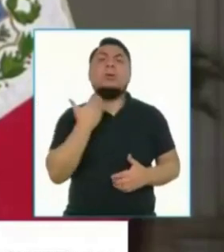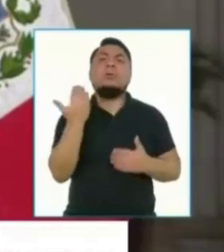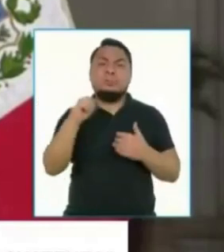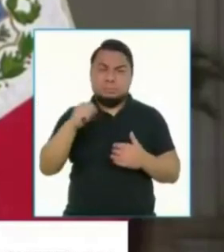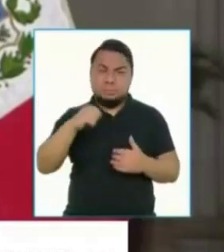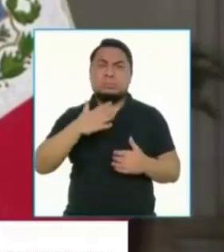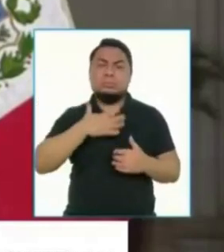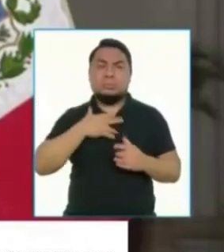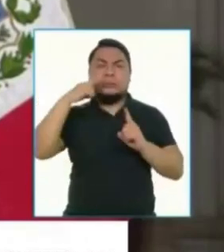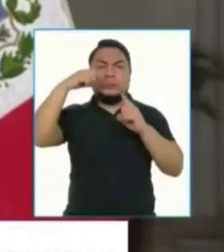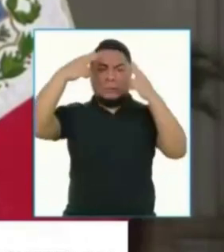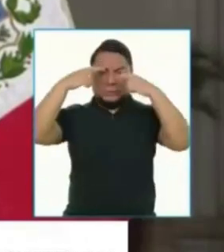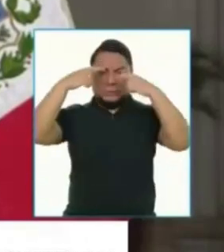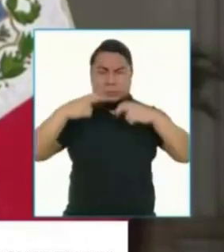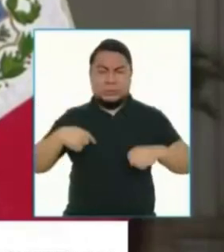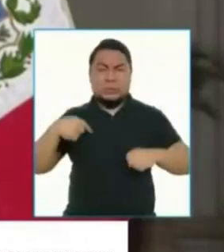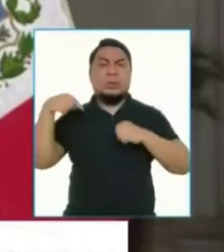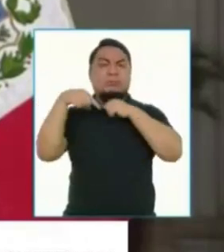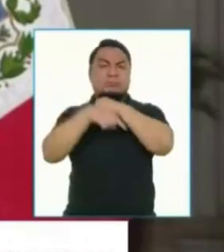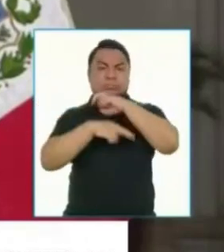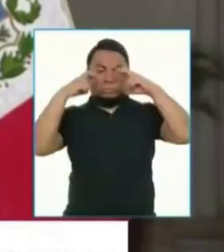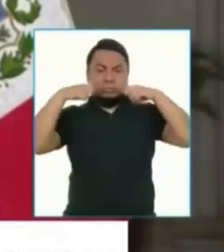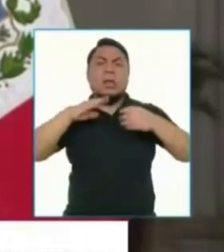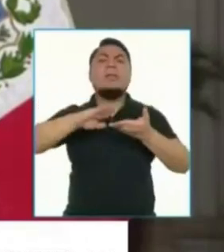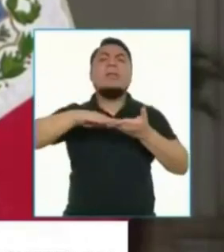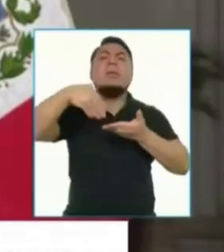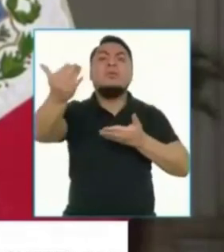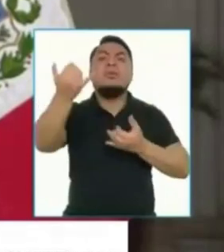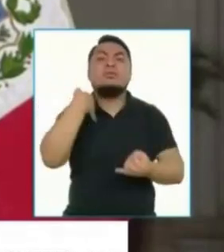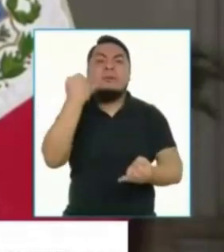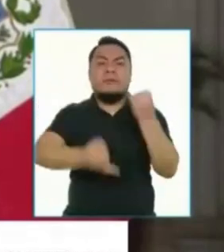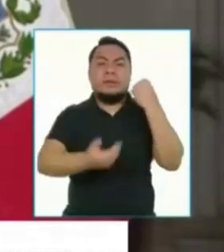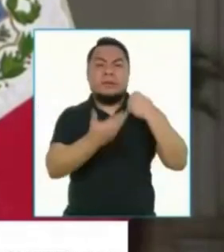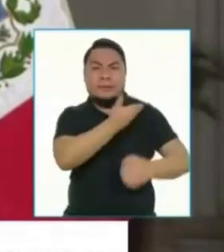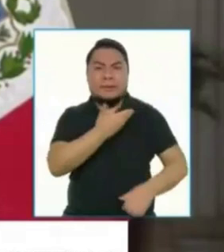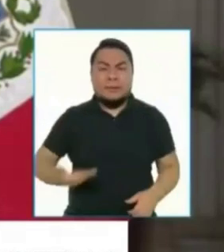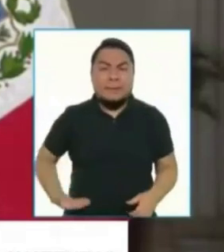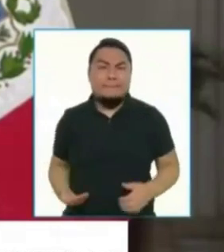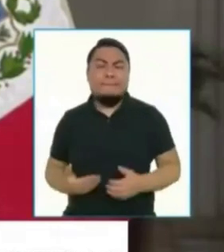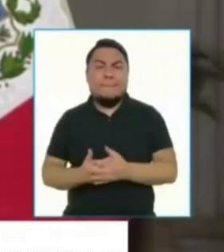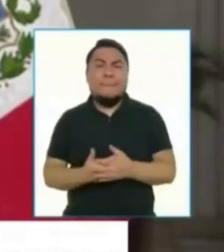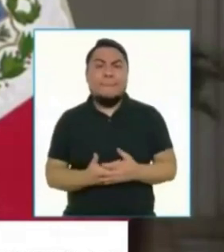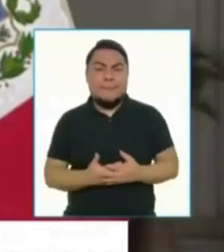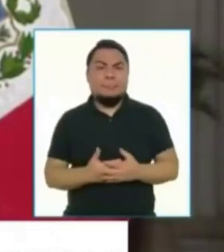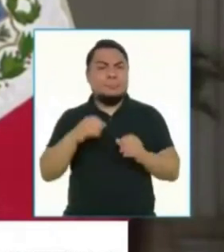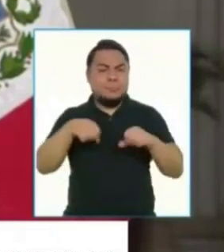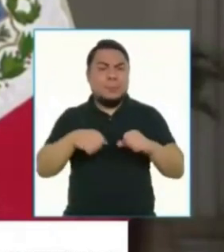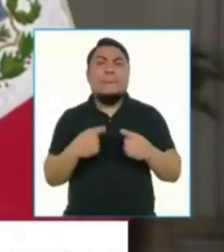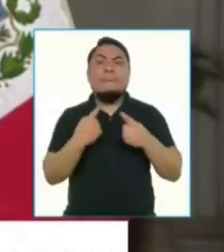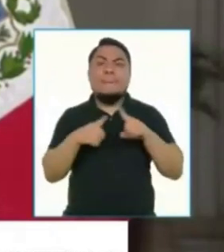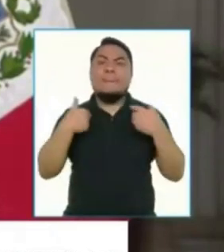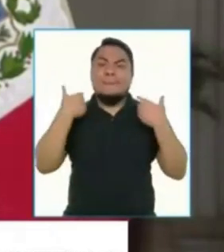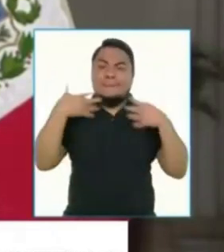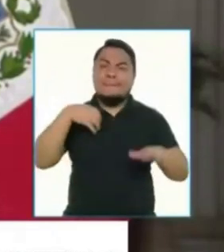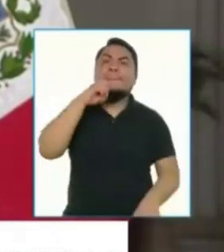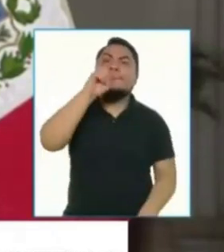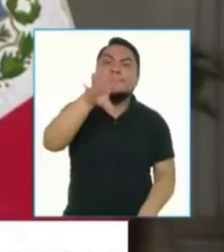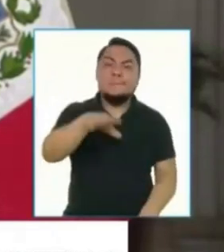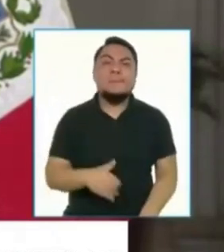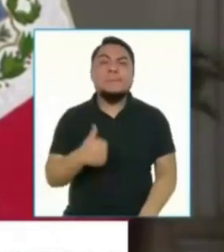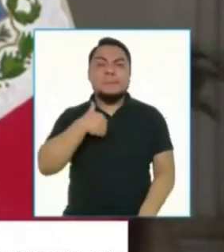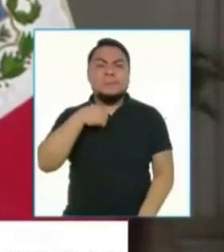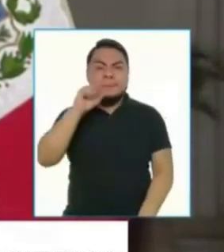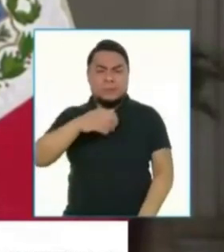de pandemia. La India se parece un poco al Perú por el estado de hacinamiento, por la desobediencia que tiene su gente. El